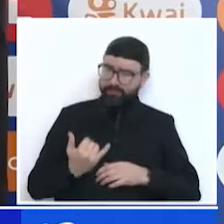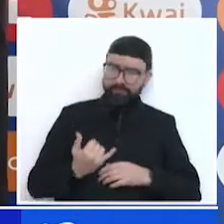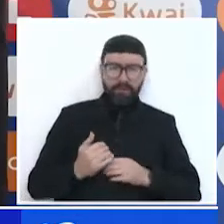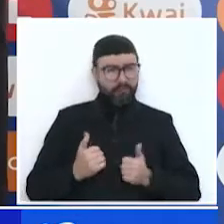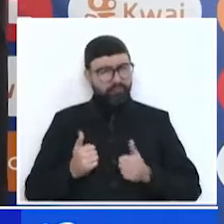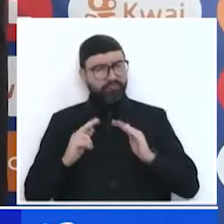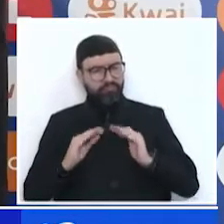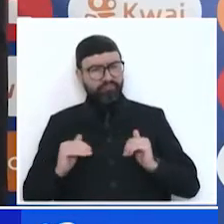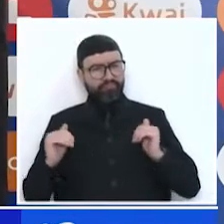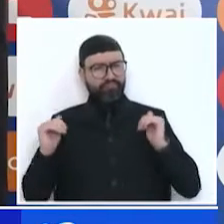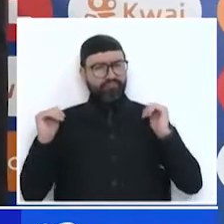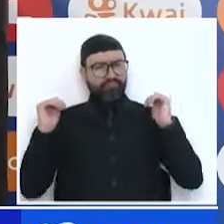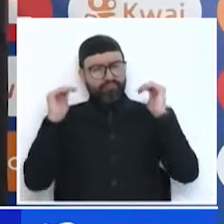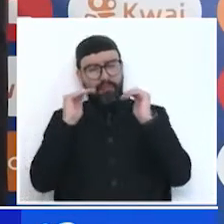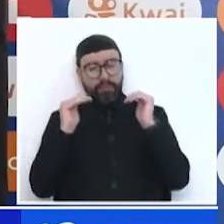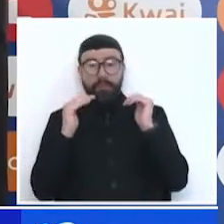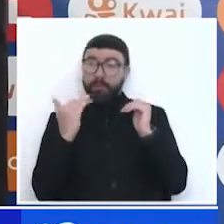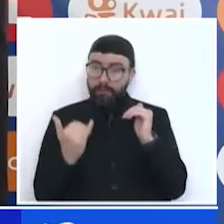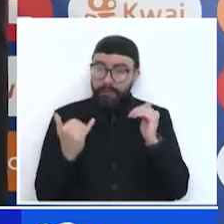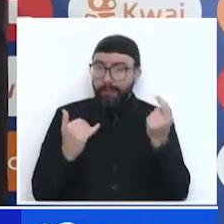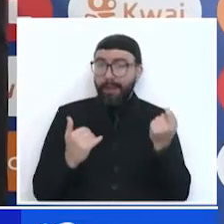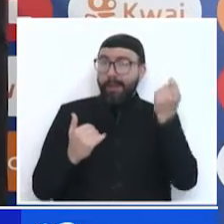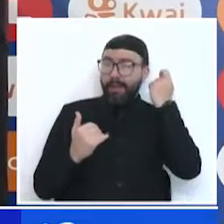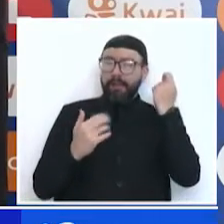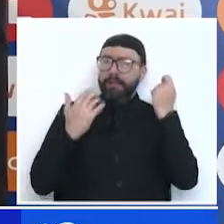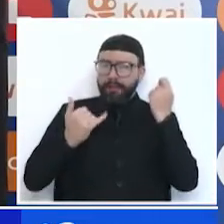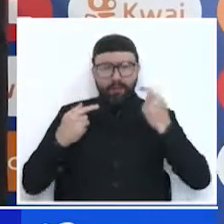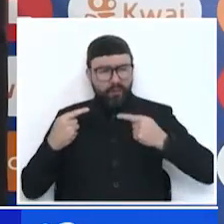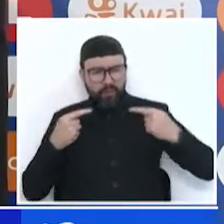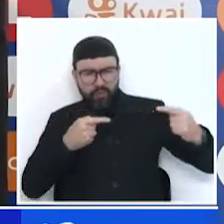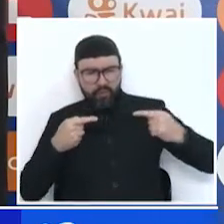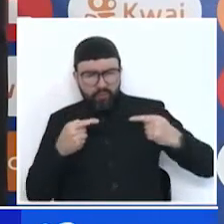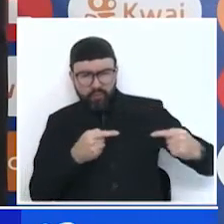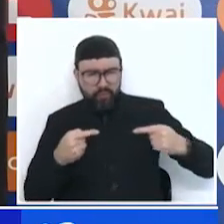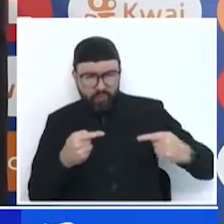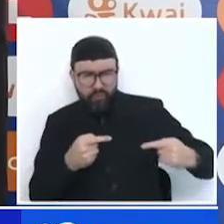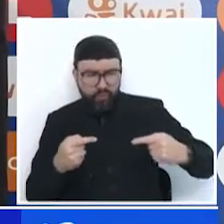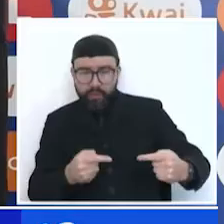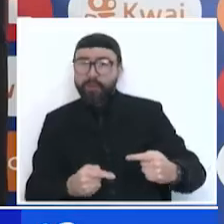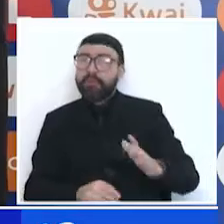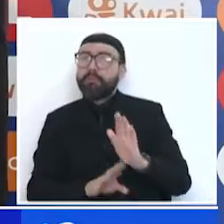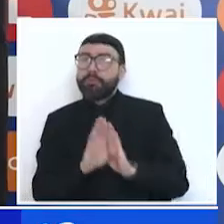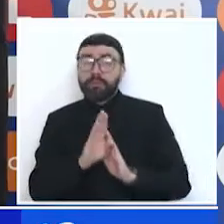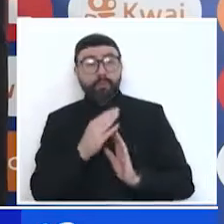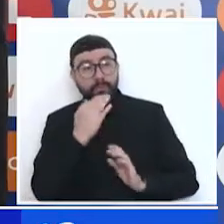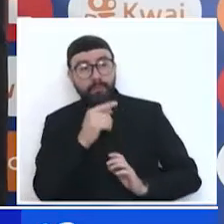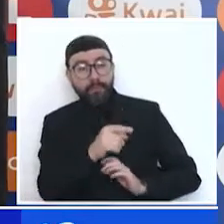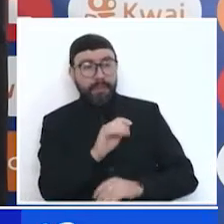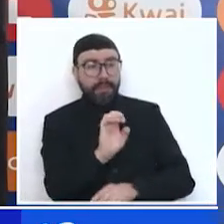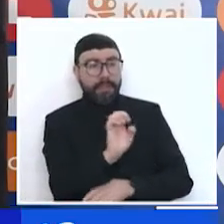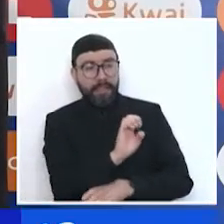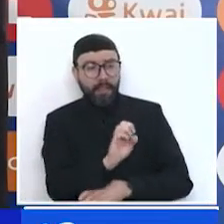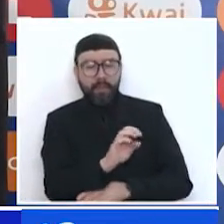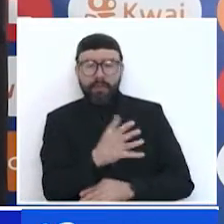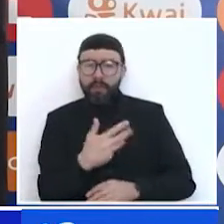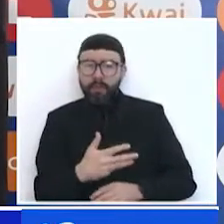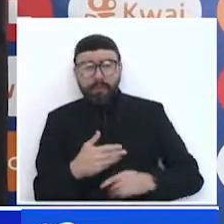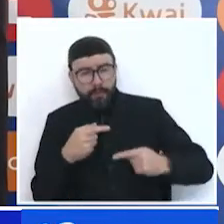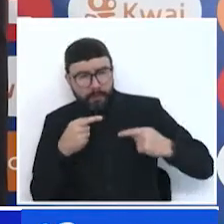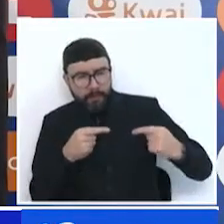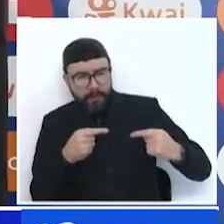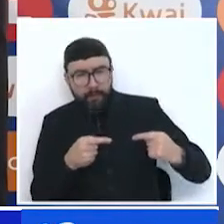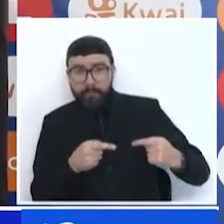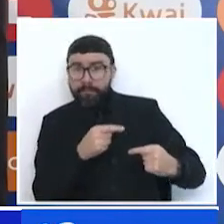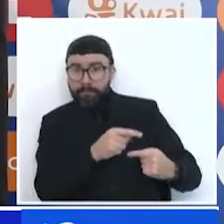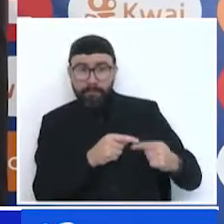nivel, con un gran suceso en los últimos años de la selección ecuatoriana, no solamente en la categoría absoluta,